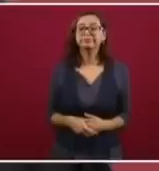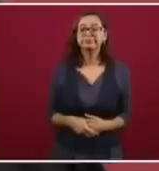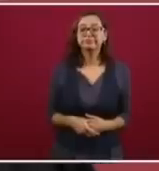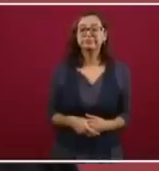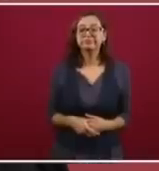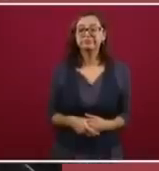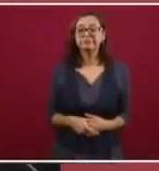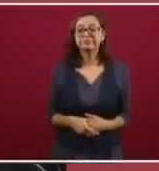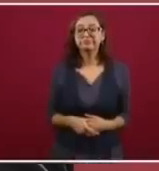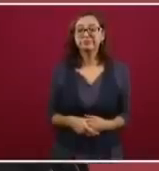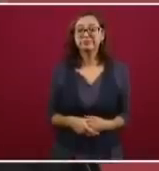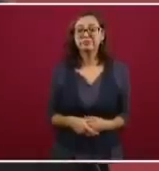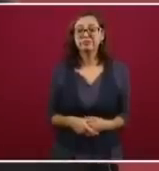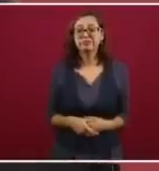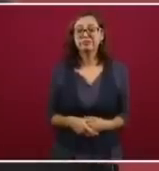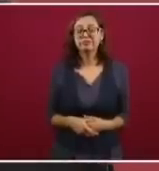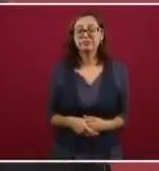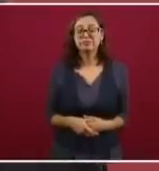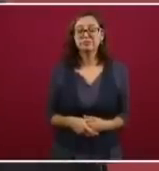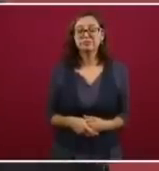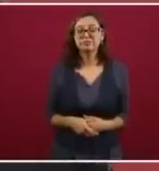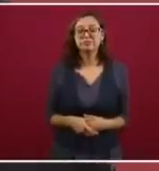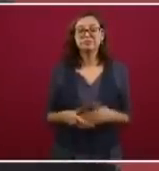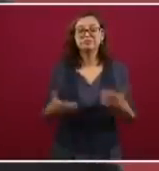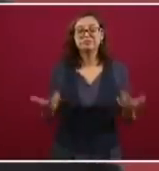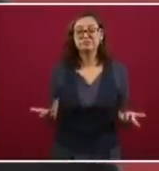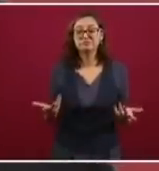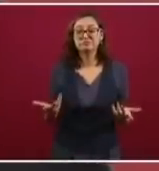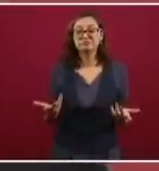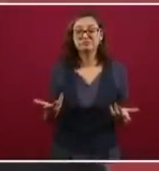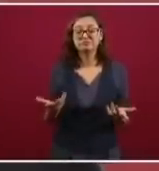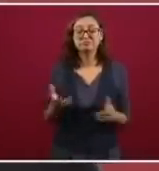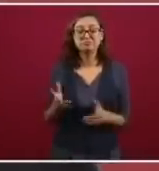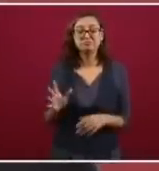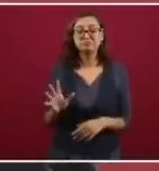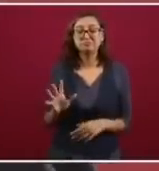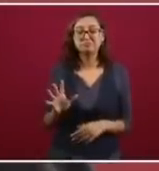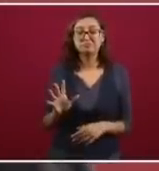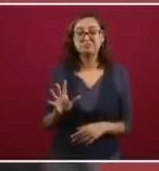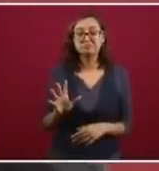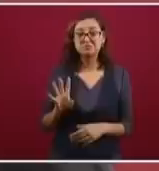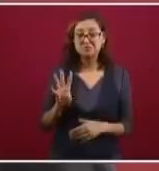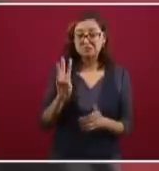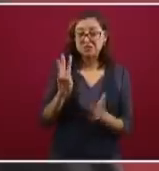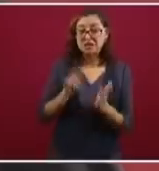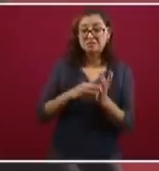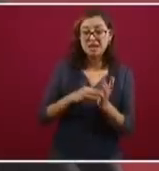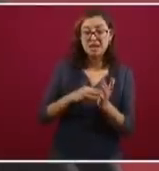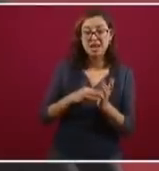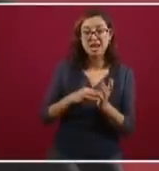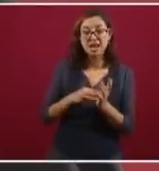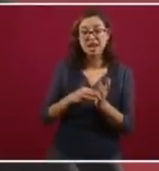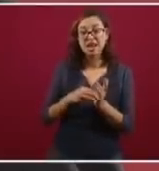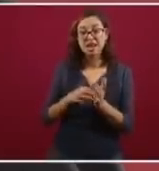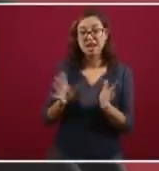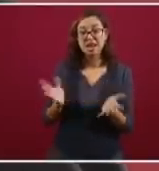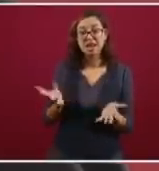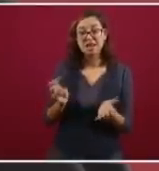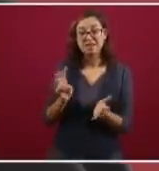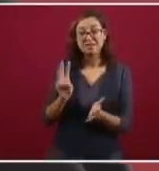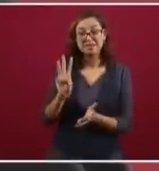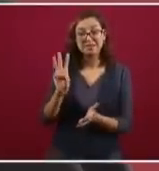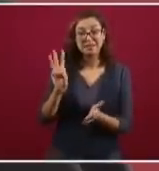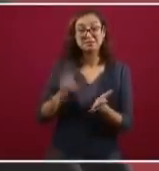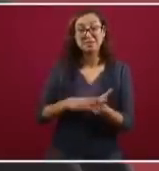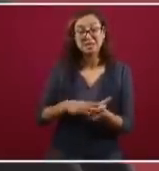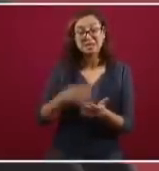no se llega ni siquiera a los 5,000, ofrecen 3,000, ¿cómo estaríamos el día de